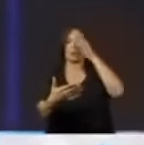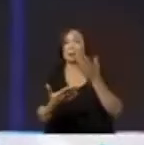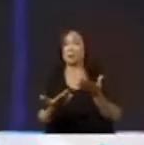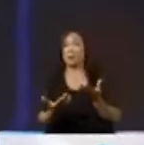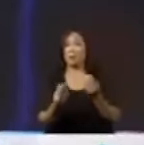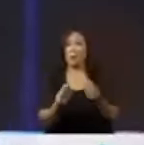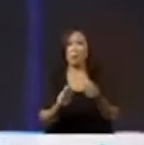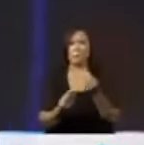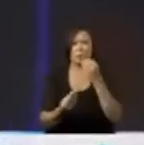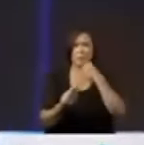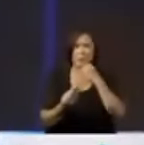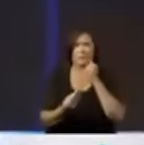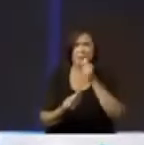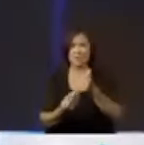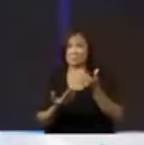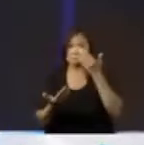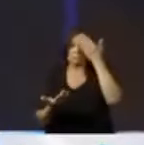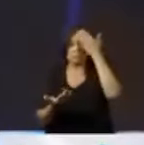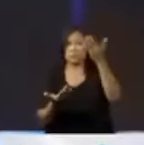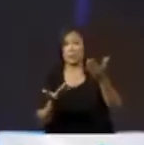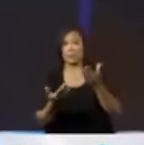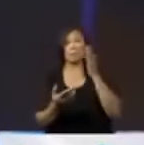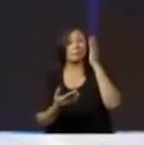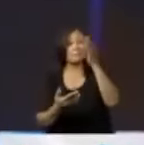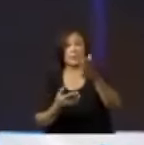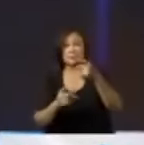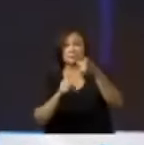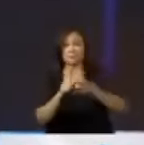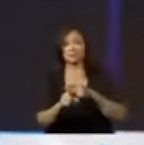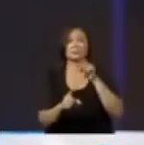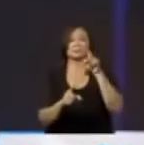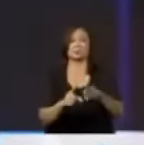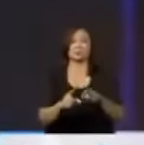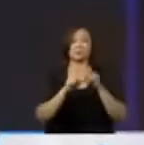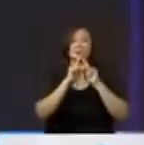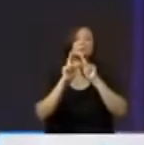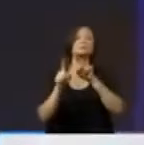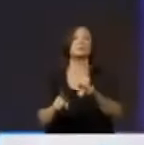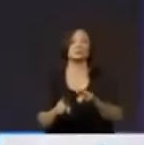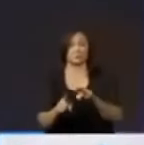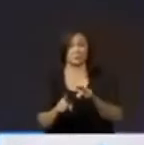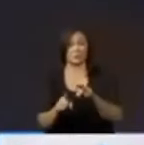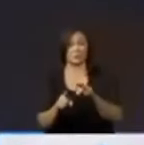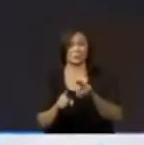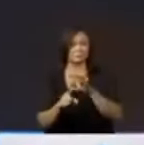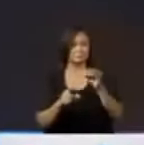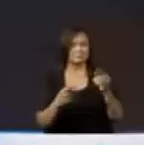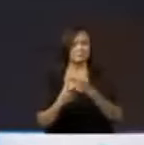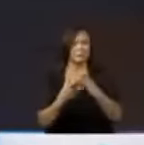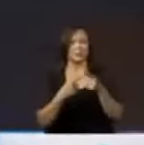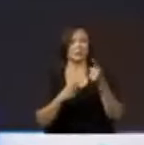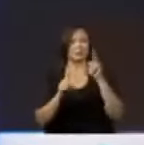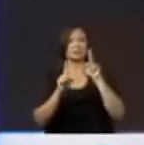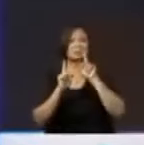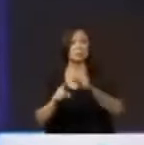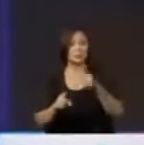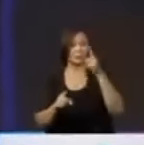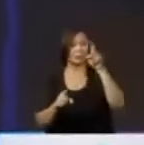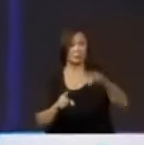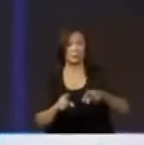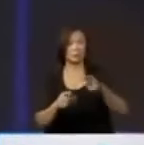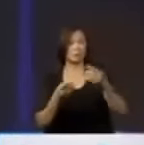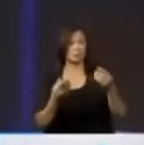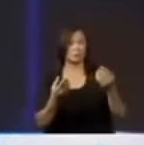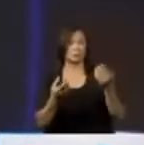comer mañana o de qué va a sobrevivir en los próximos meses, necesita respuestas. Y esas son las respuestas que nosotros